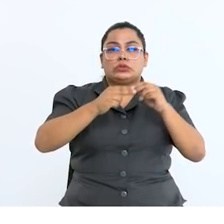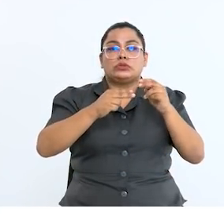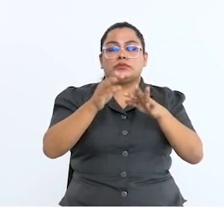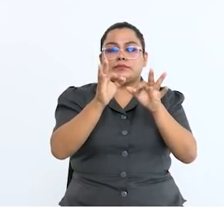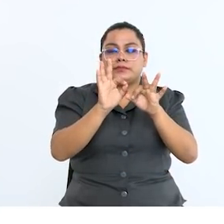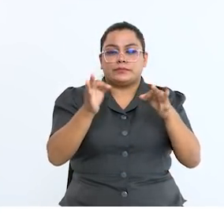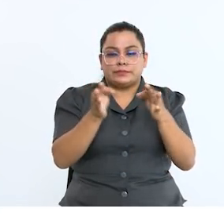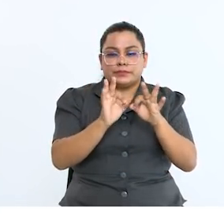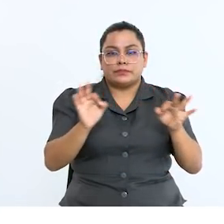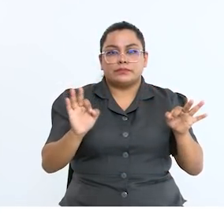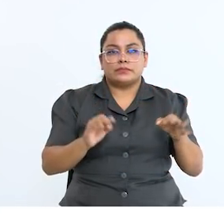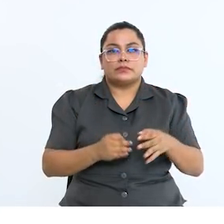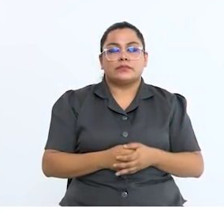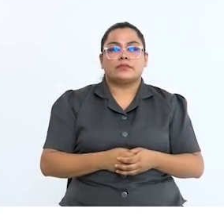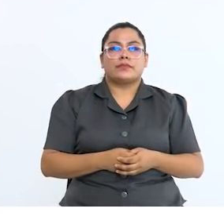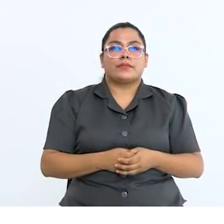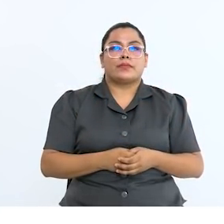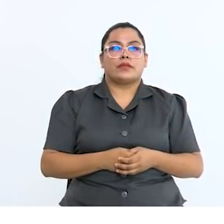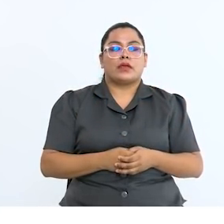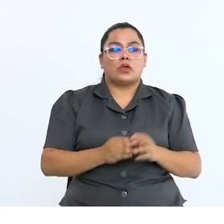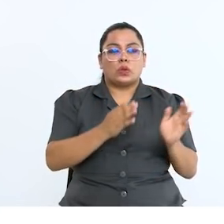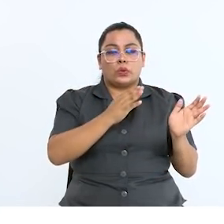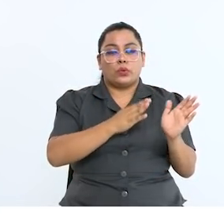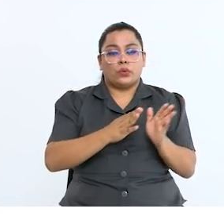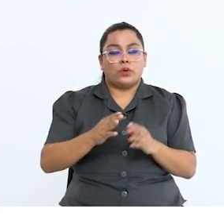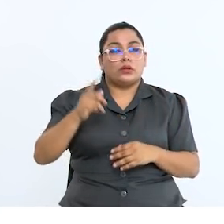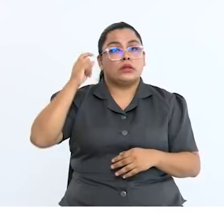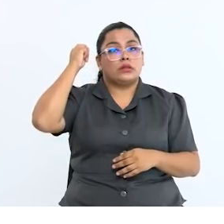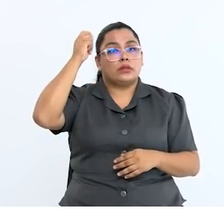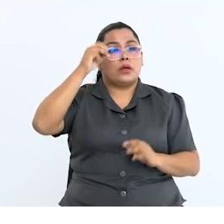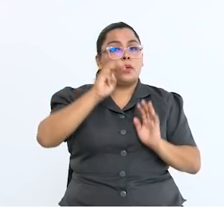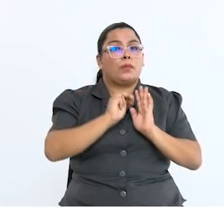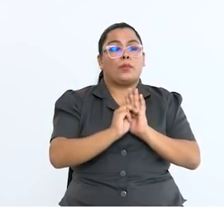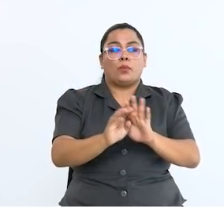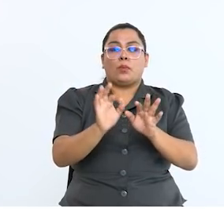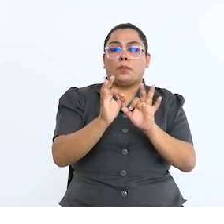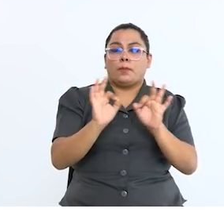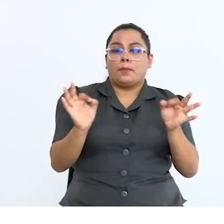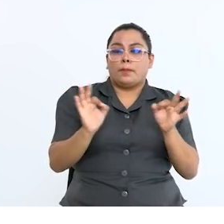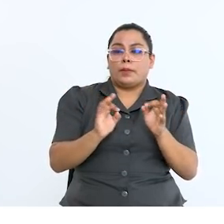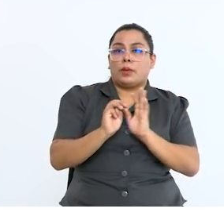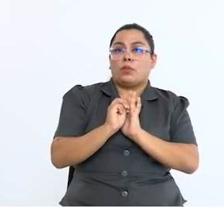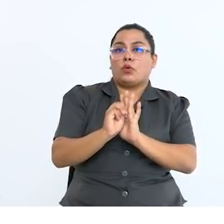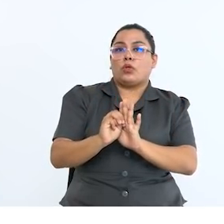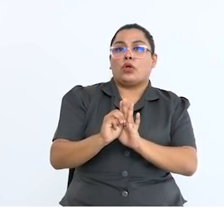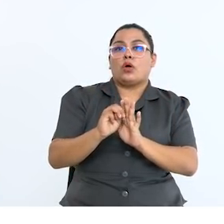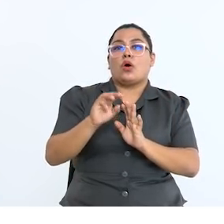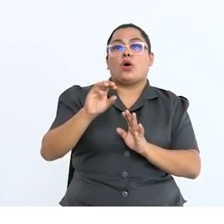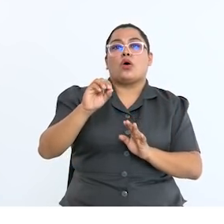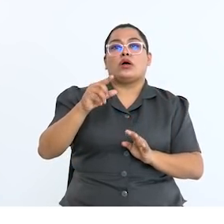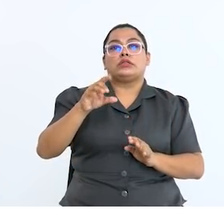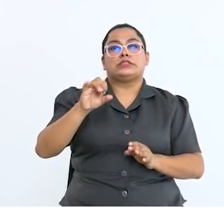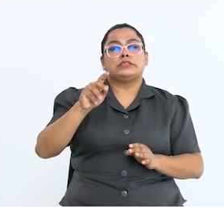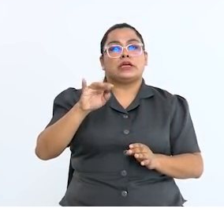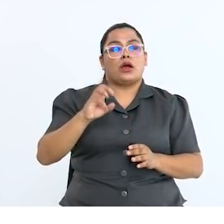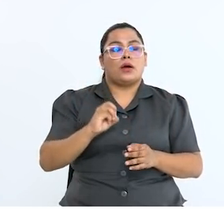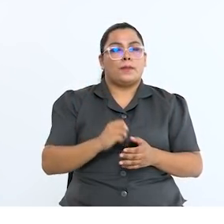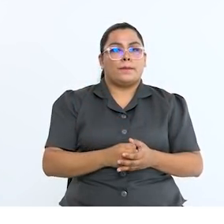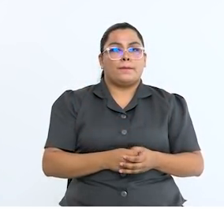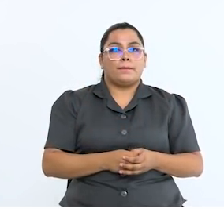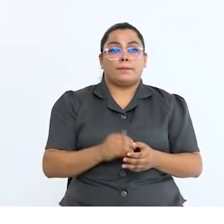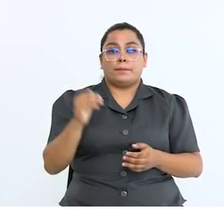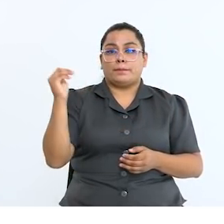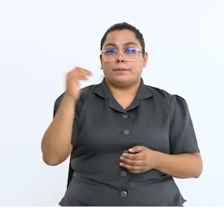Estructuras textuales. En concordancia con la teoría de modelos textuales y con el modelo holístico de